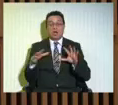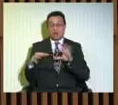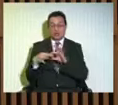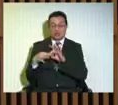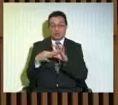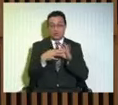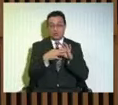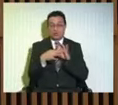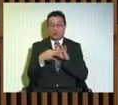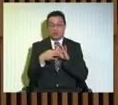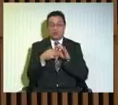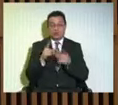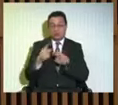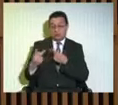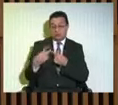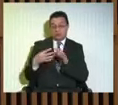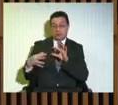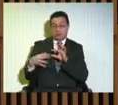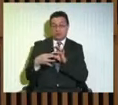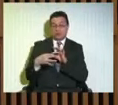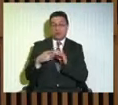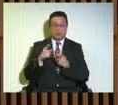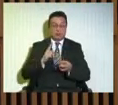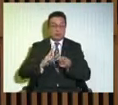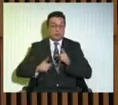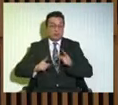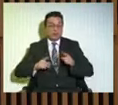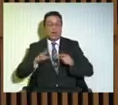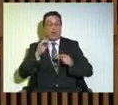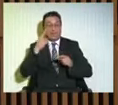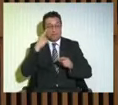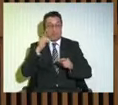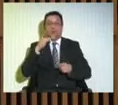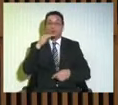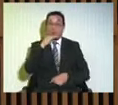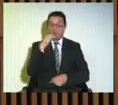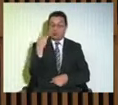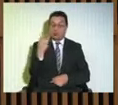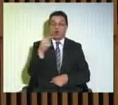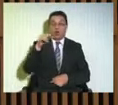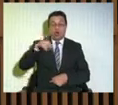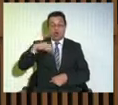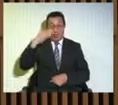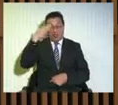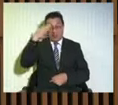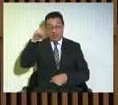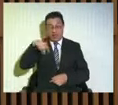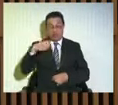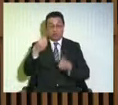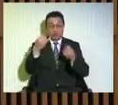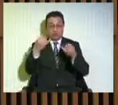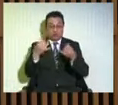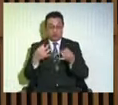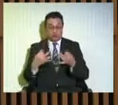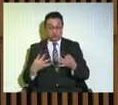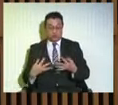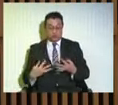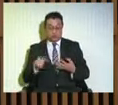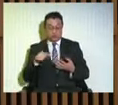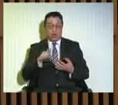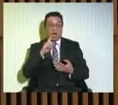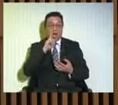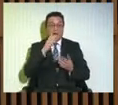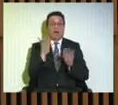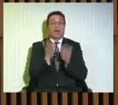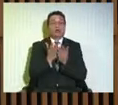conjunta, de manera coordinada, de manera articulada, pero de manera urgente. Hoy día los números nos dicen que tenemos